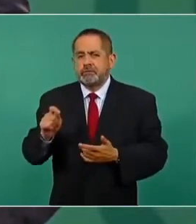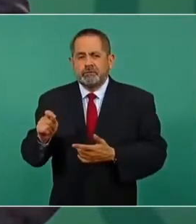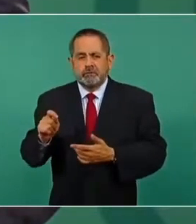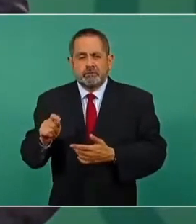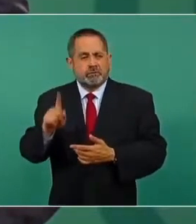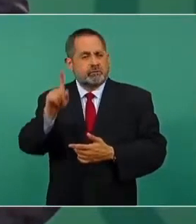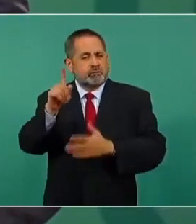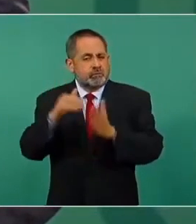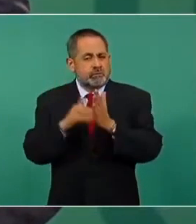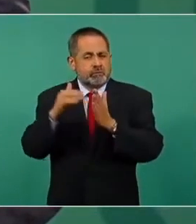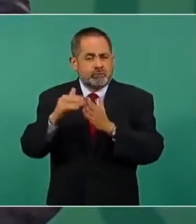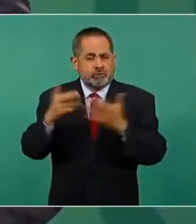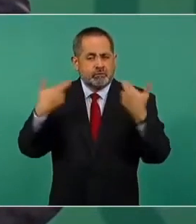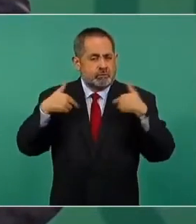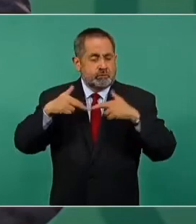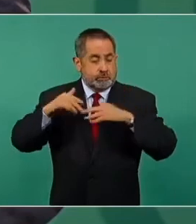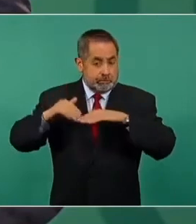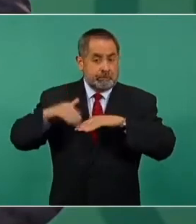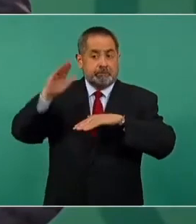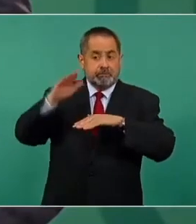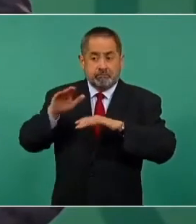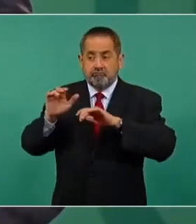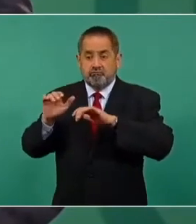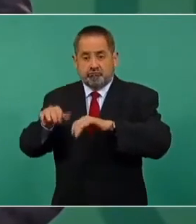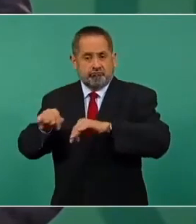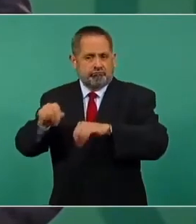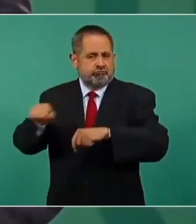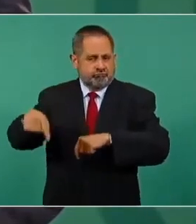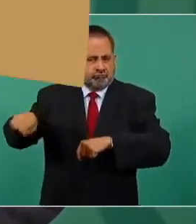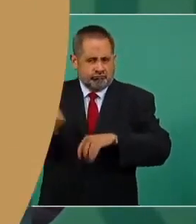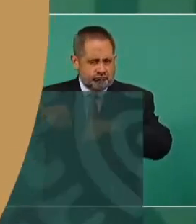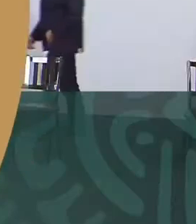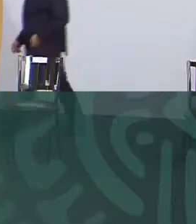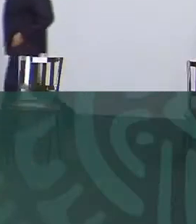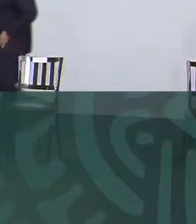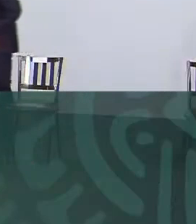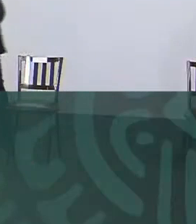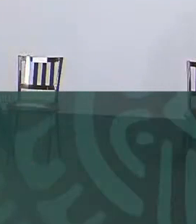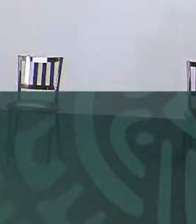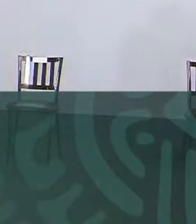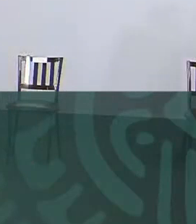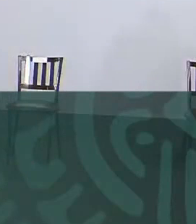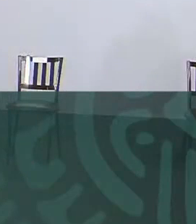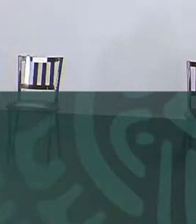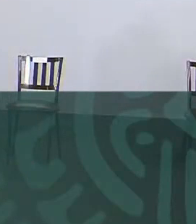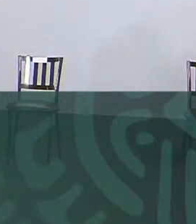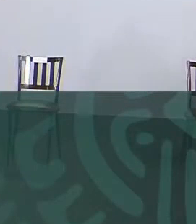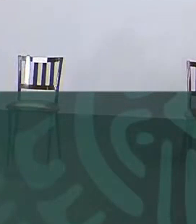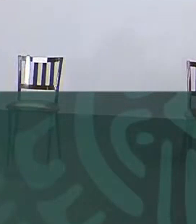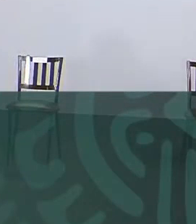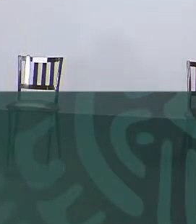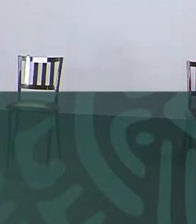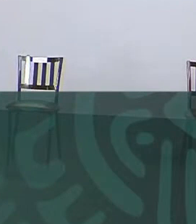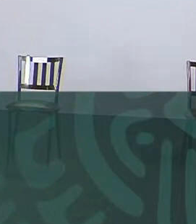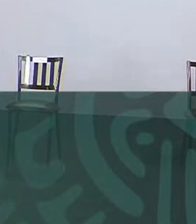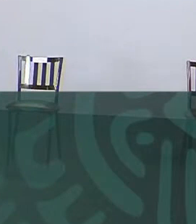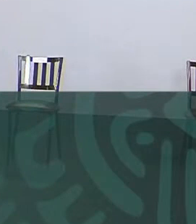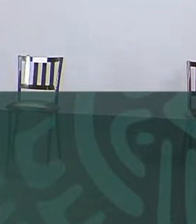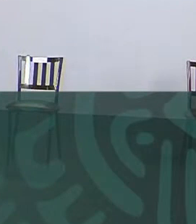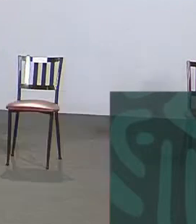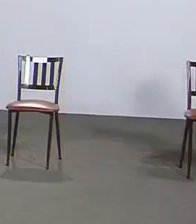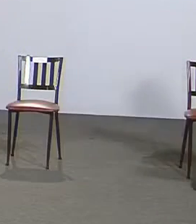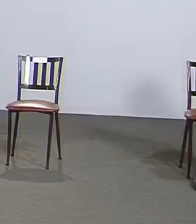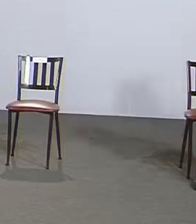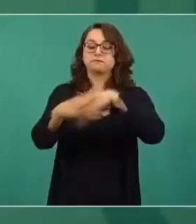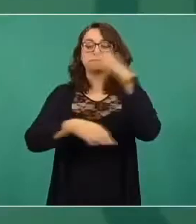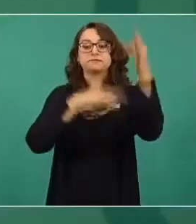más de 1 millón de trabajadores de la educación. El presidente López Obrador anunció la